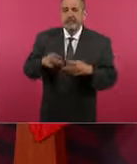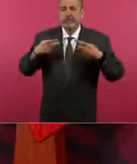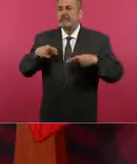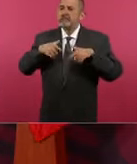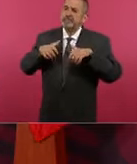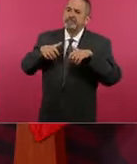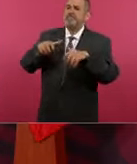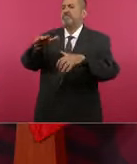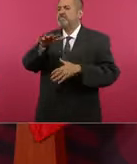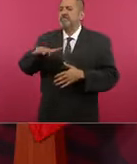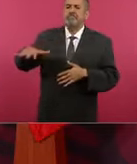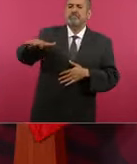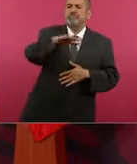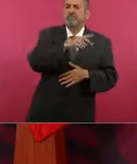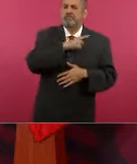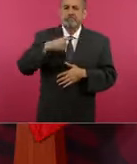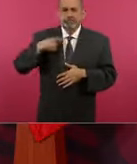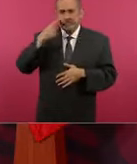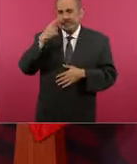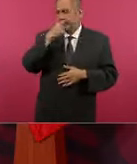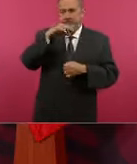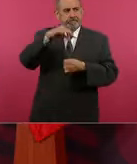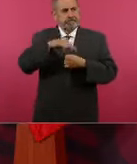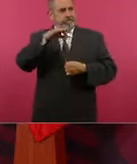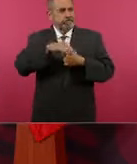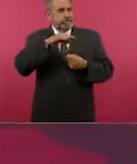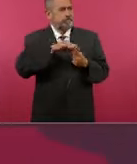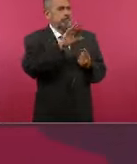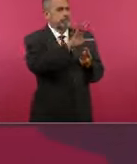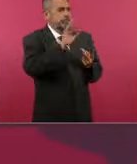va a purificar,